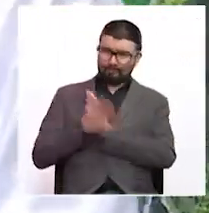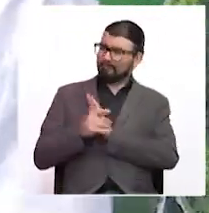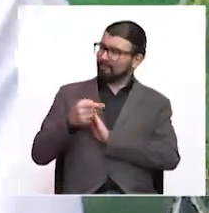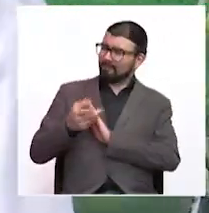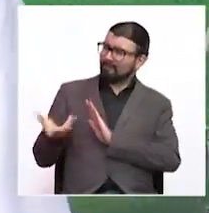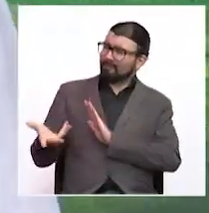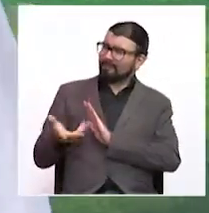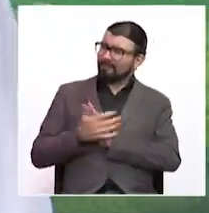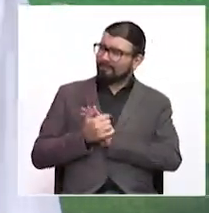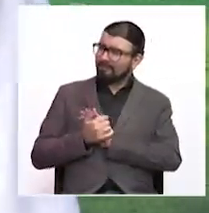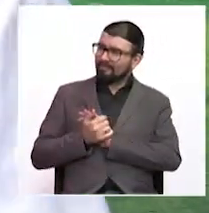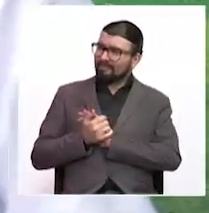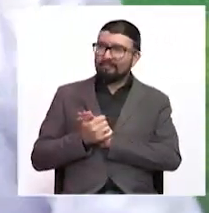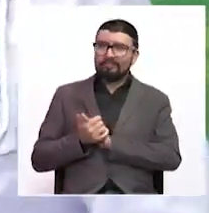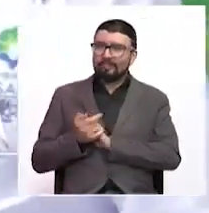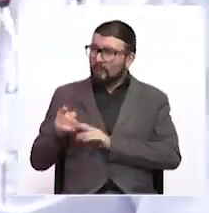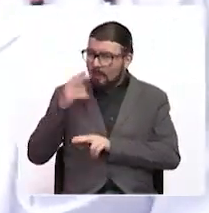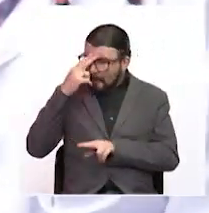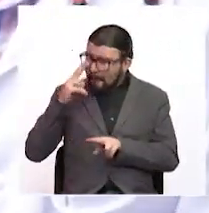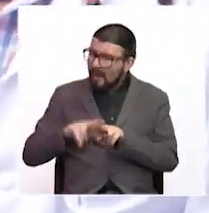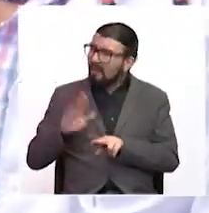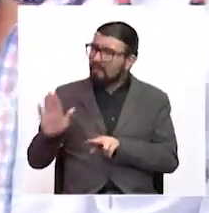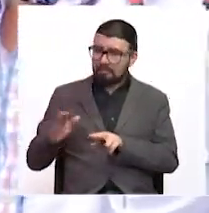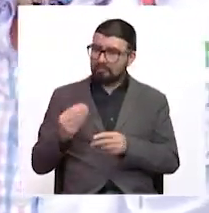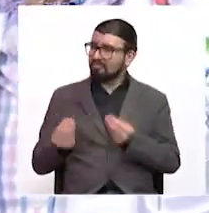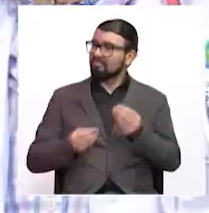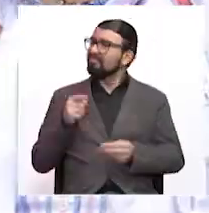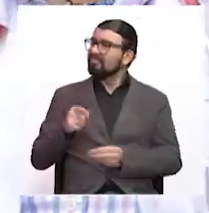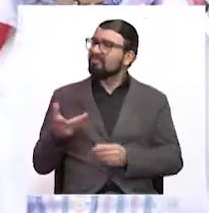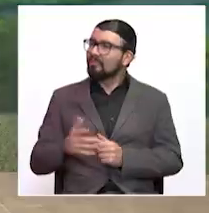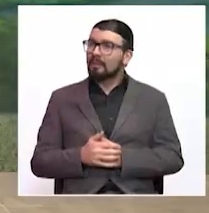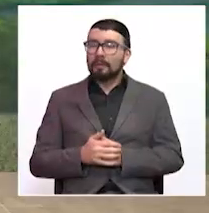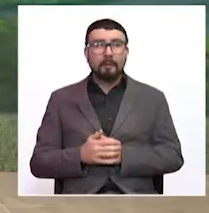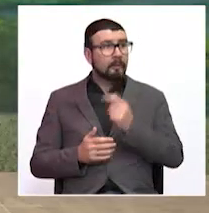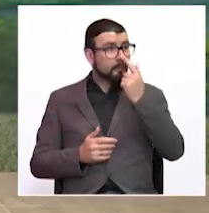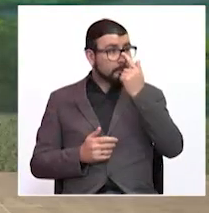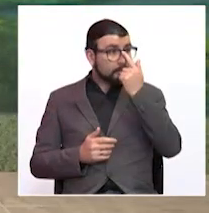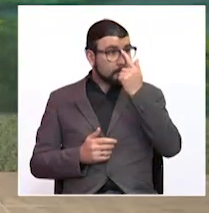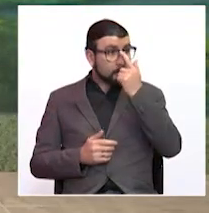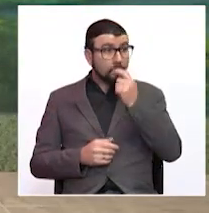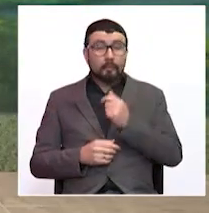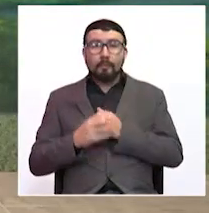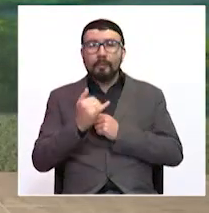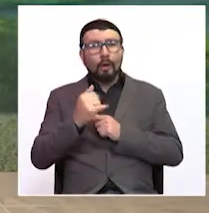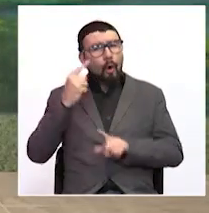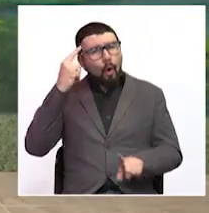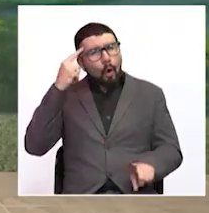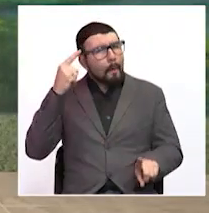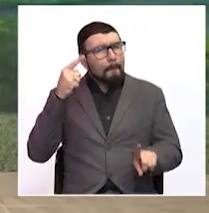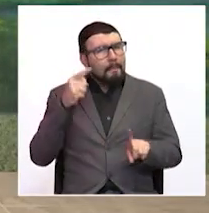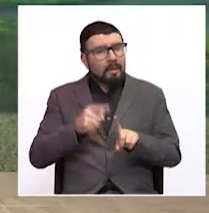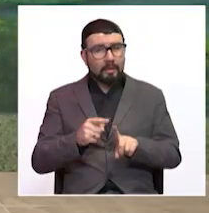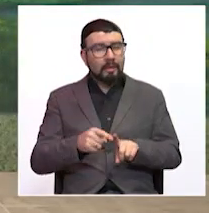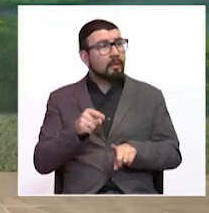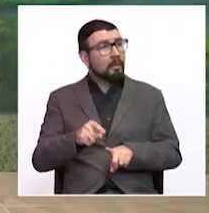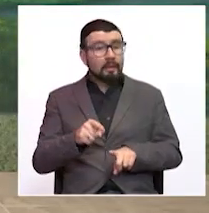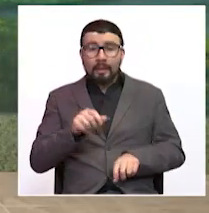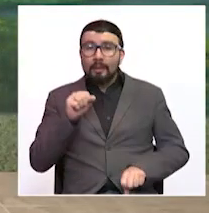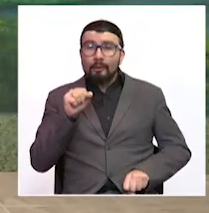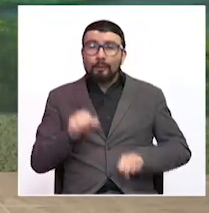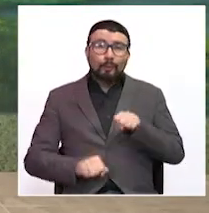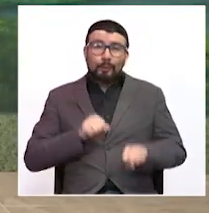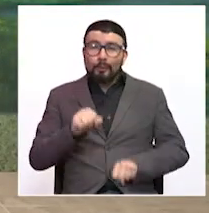consiste este invento tuyo el objetivo de la disip land ya